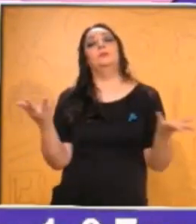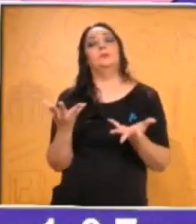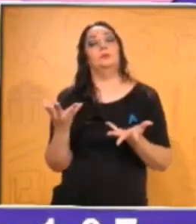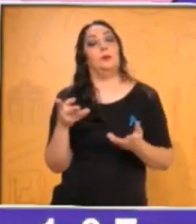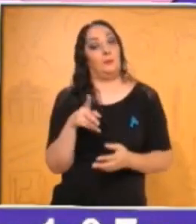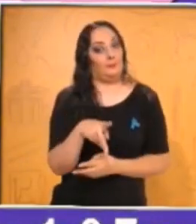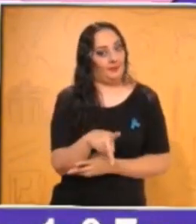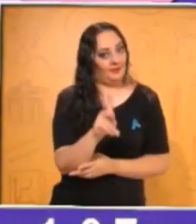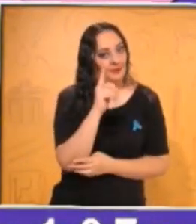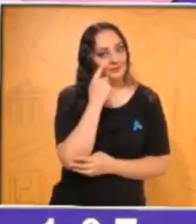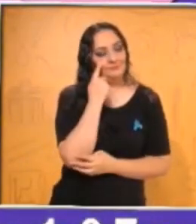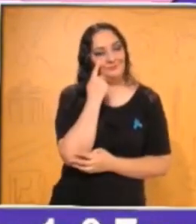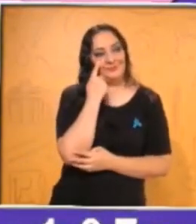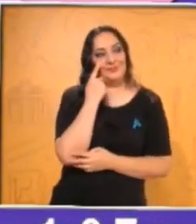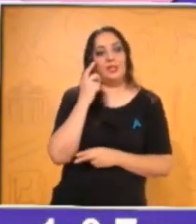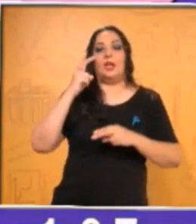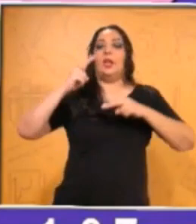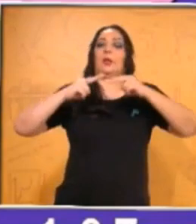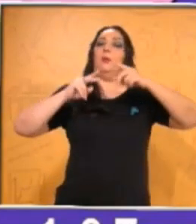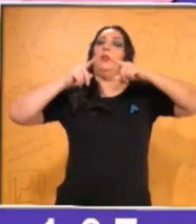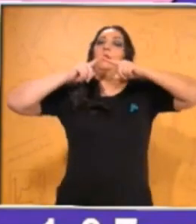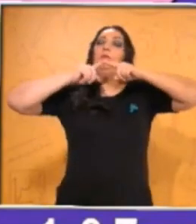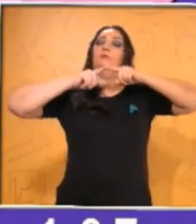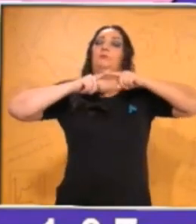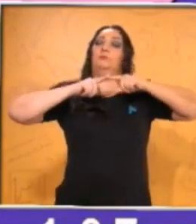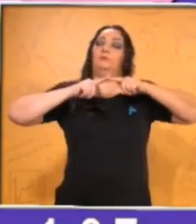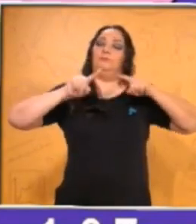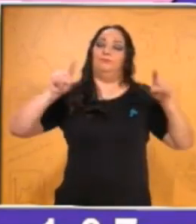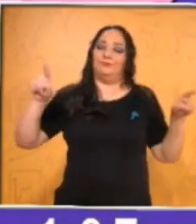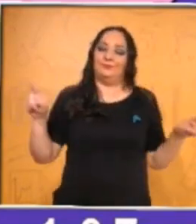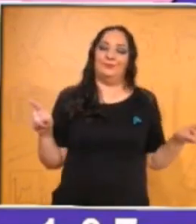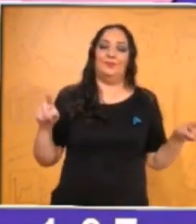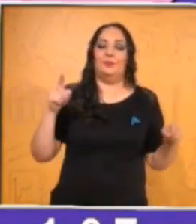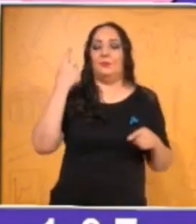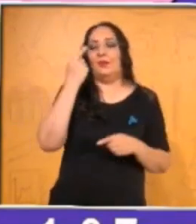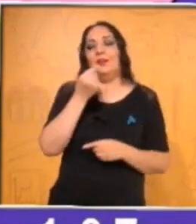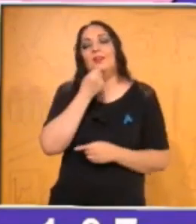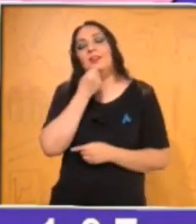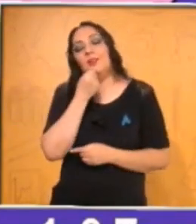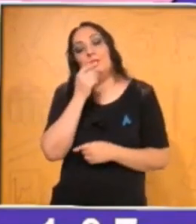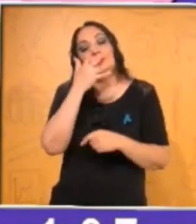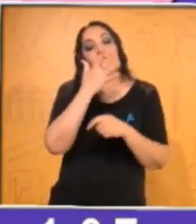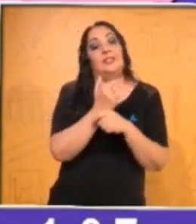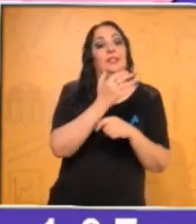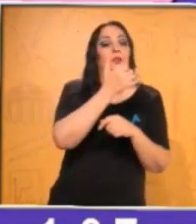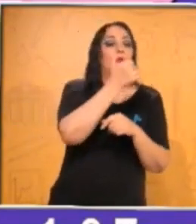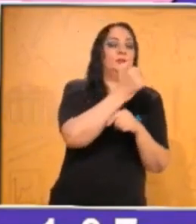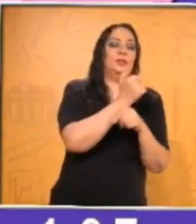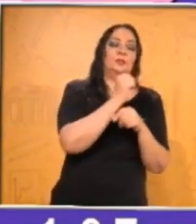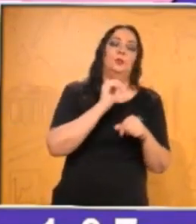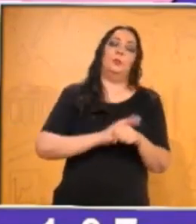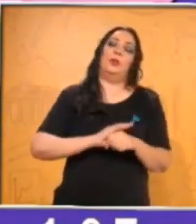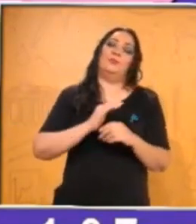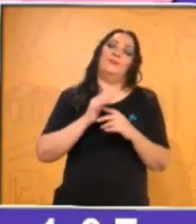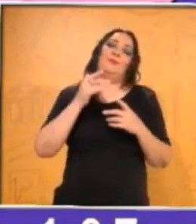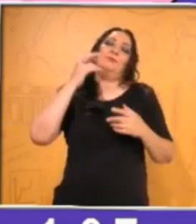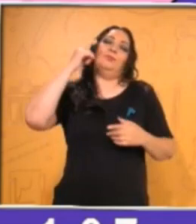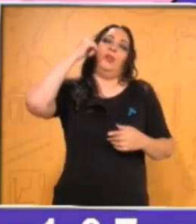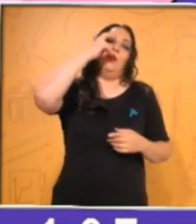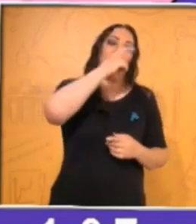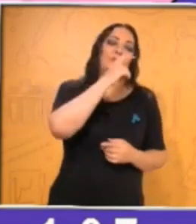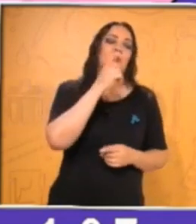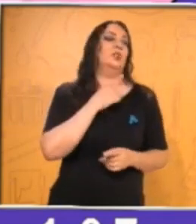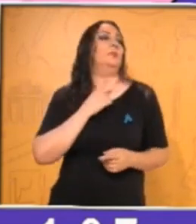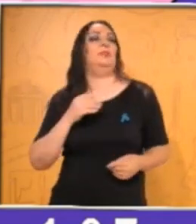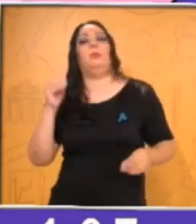pero el nivel de dificultad, obviamente, para niños de quinto y sexto, pues va a ser mayor, ¿verdad? No va a ser